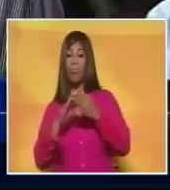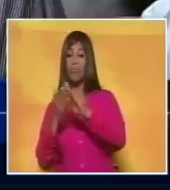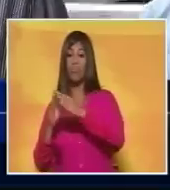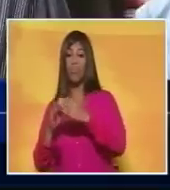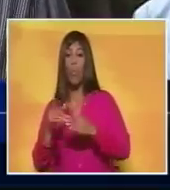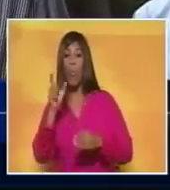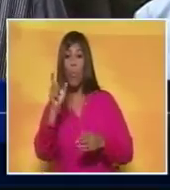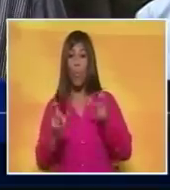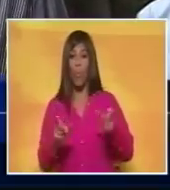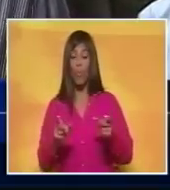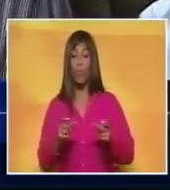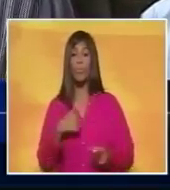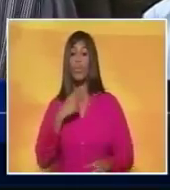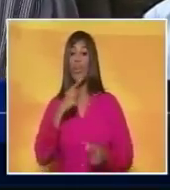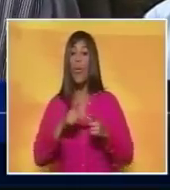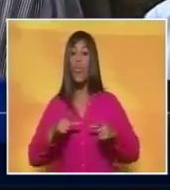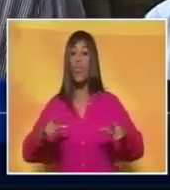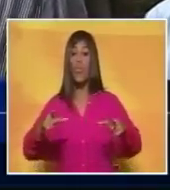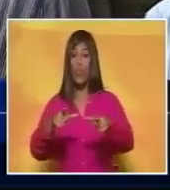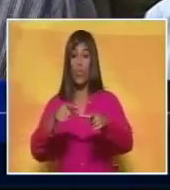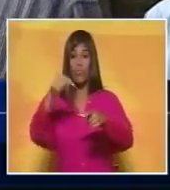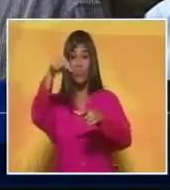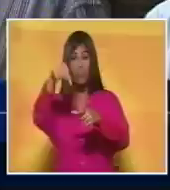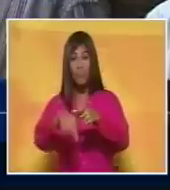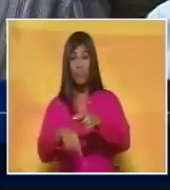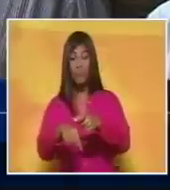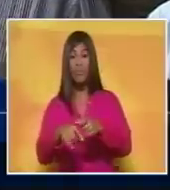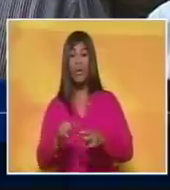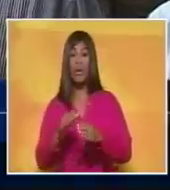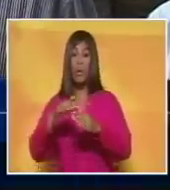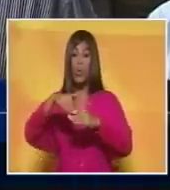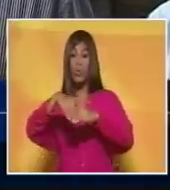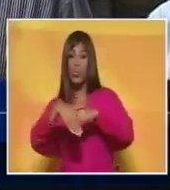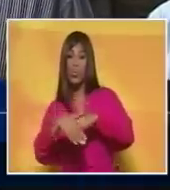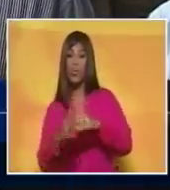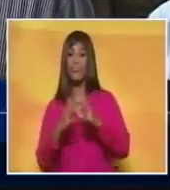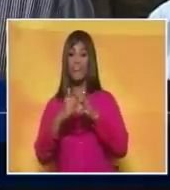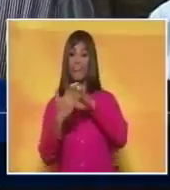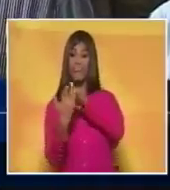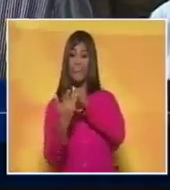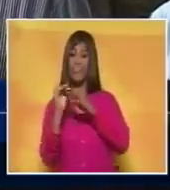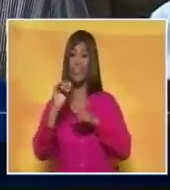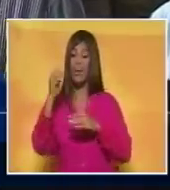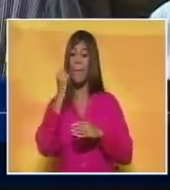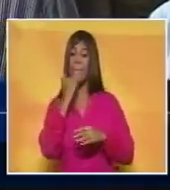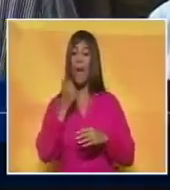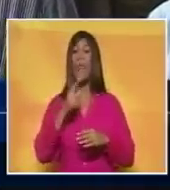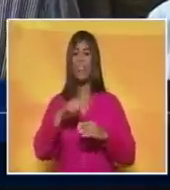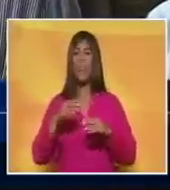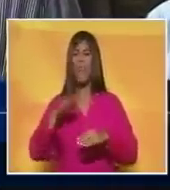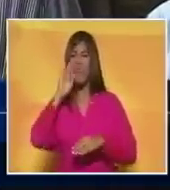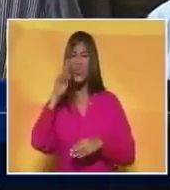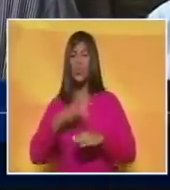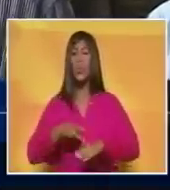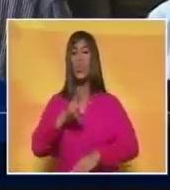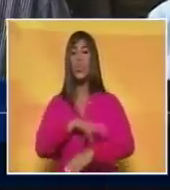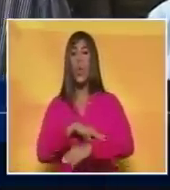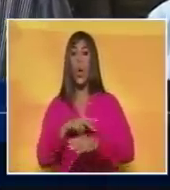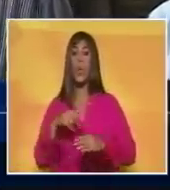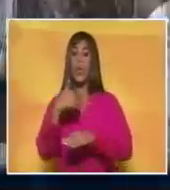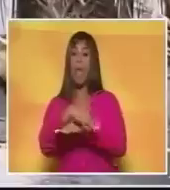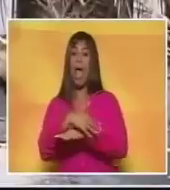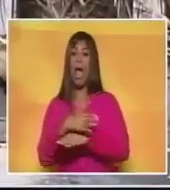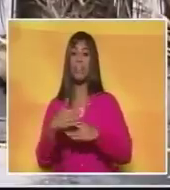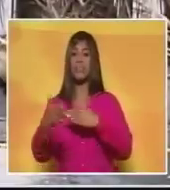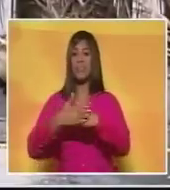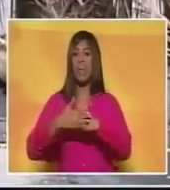Municipal, porque este hueco tiende a irse hacia el barrio. O sea, esto va a ser mayor y va a dejar la calle